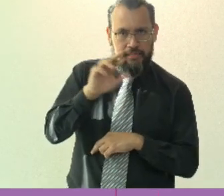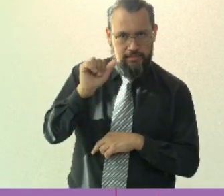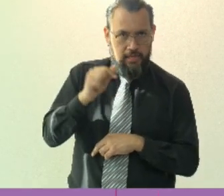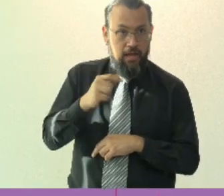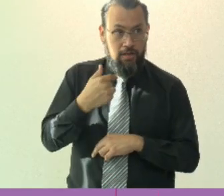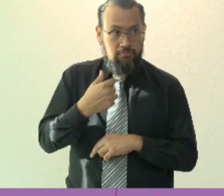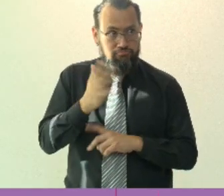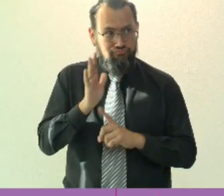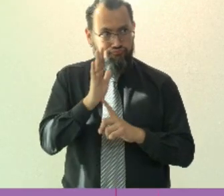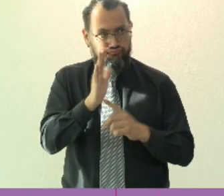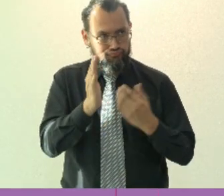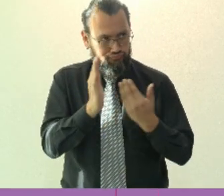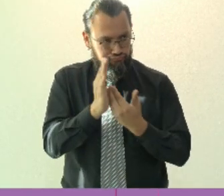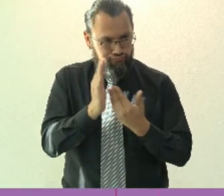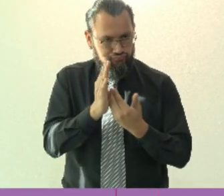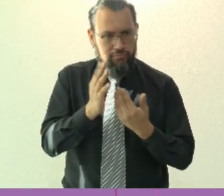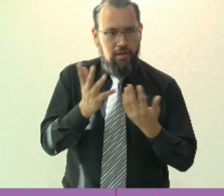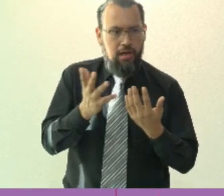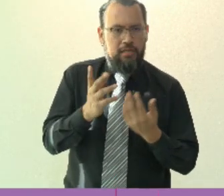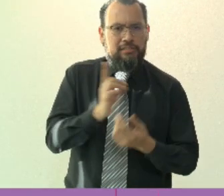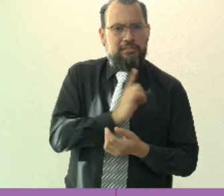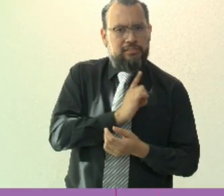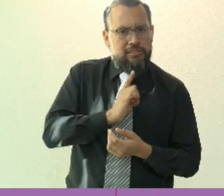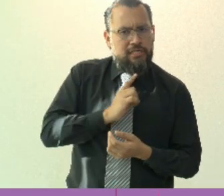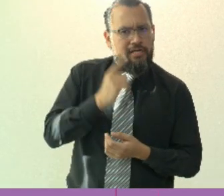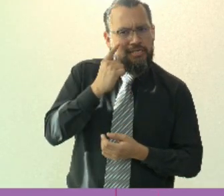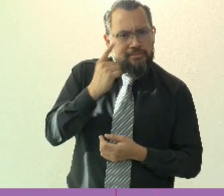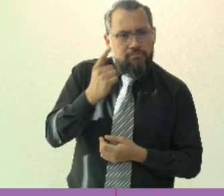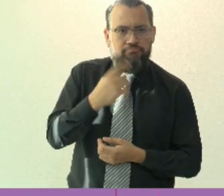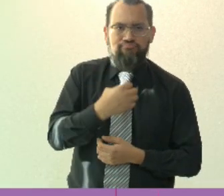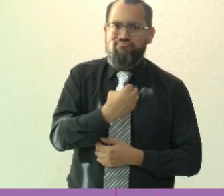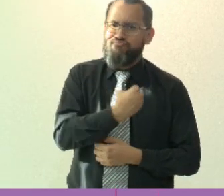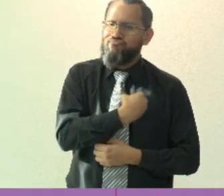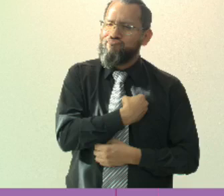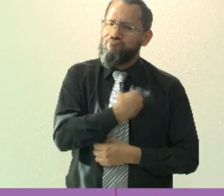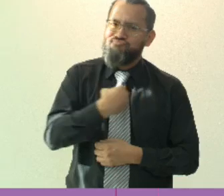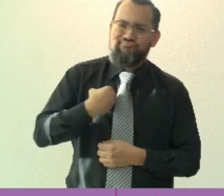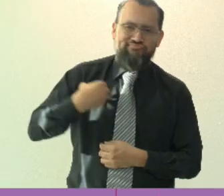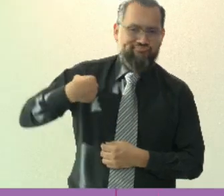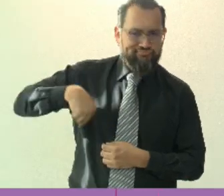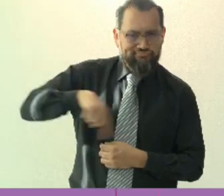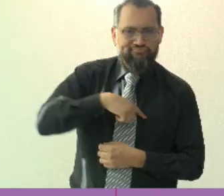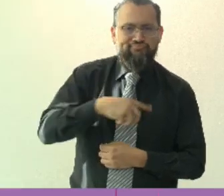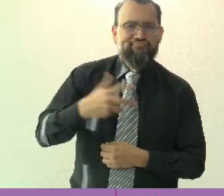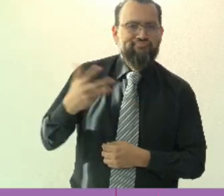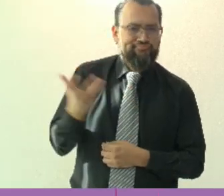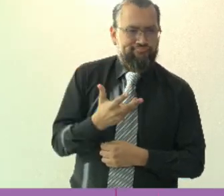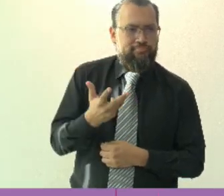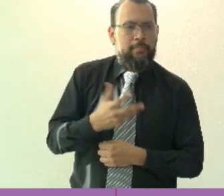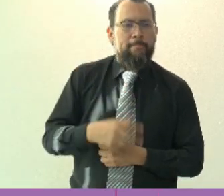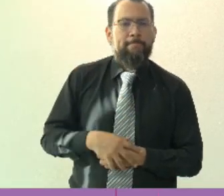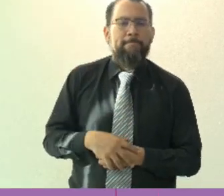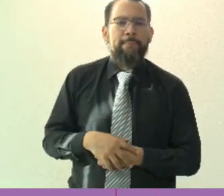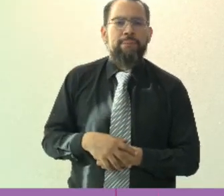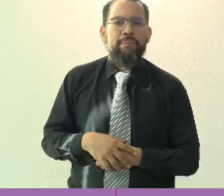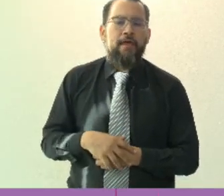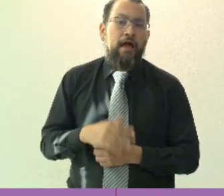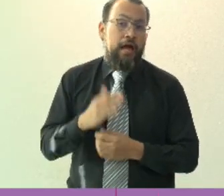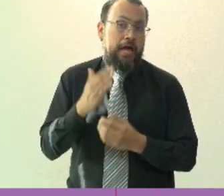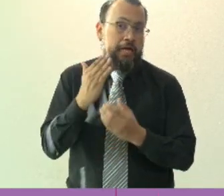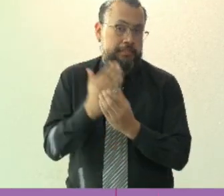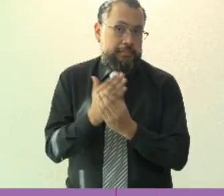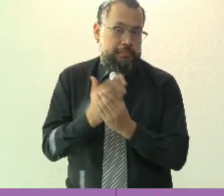cuentas, ¿sí? Vamos a rendir cuentas, es una obligación hacerlo y para eso tenemos que tener